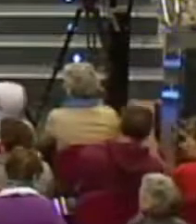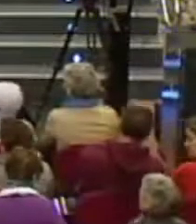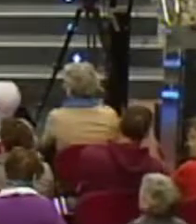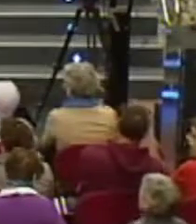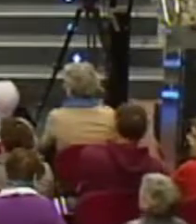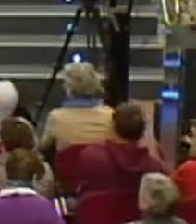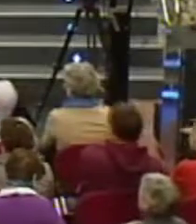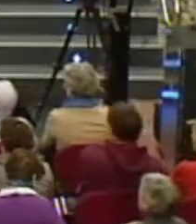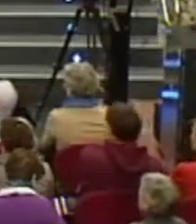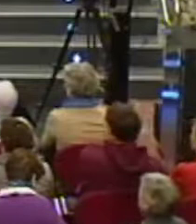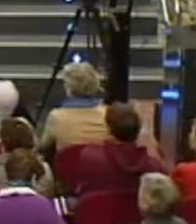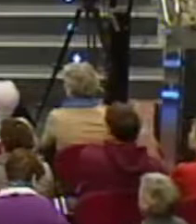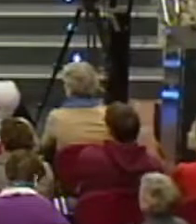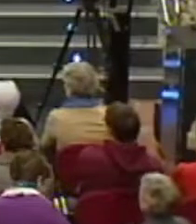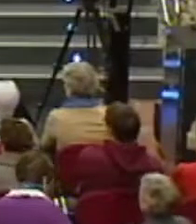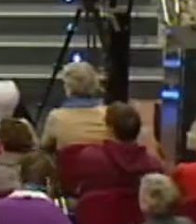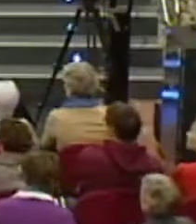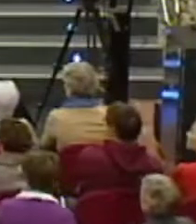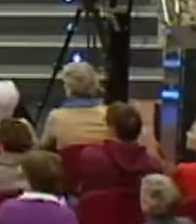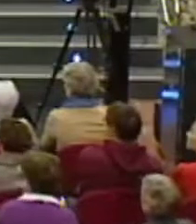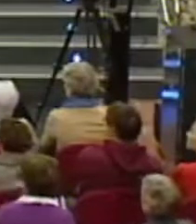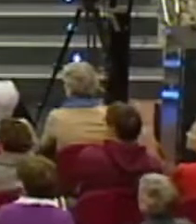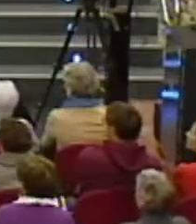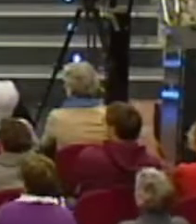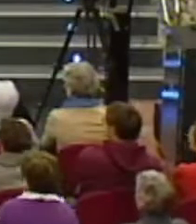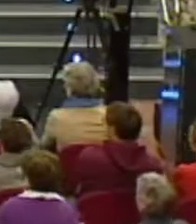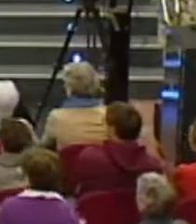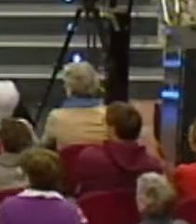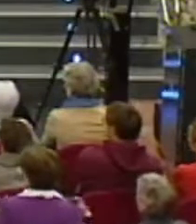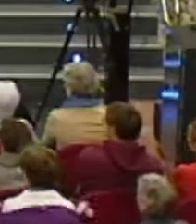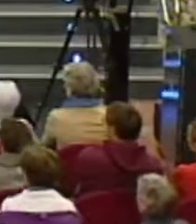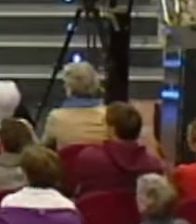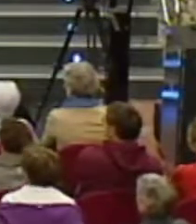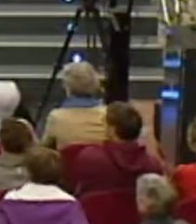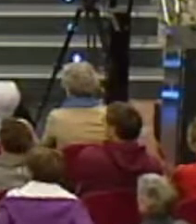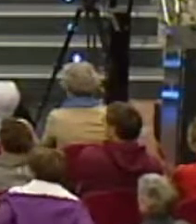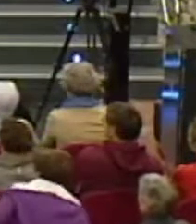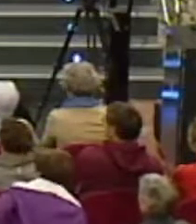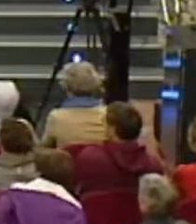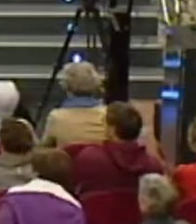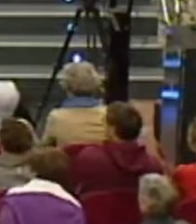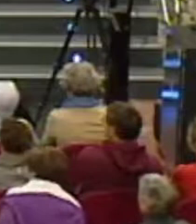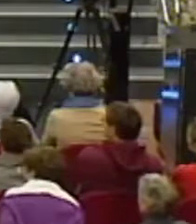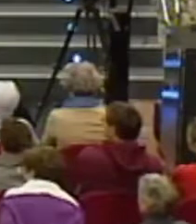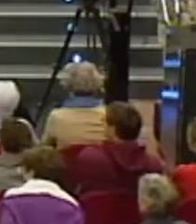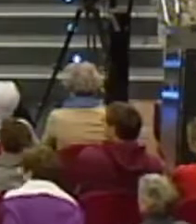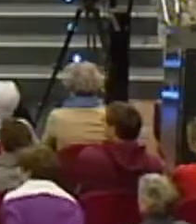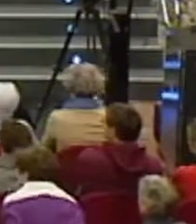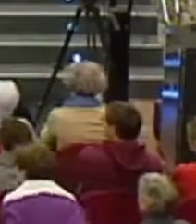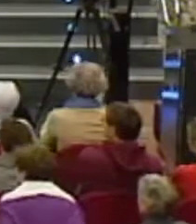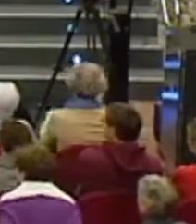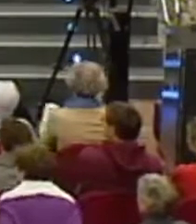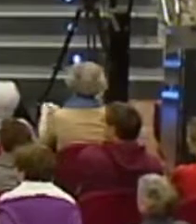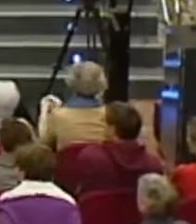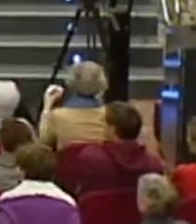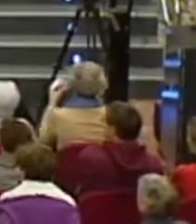conferencia soy isabel soy concejala de participación ciudadana y centros cívicos por eso me toca daros la bienvenida